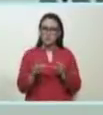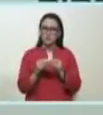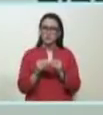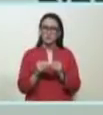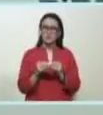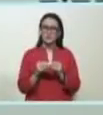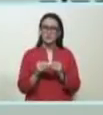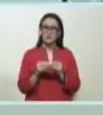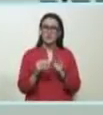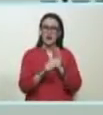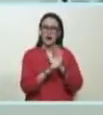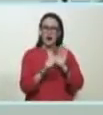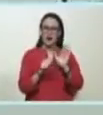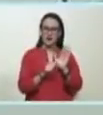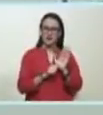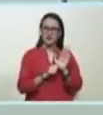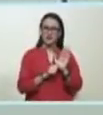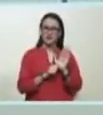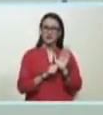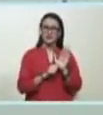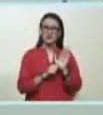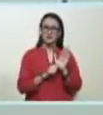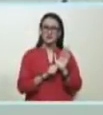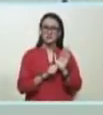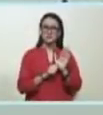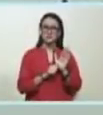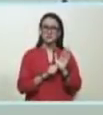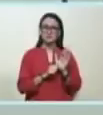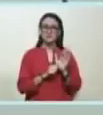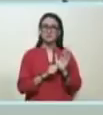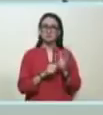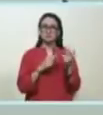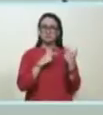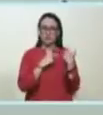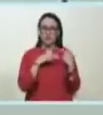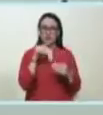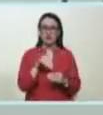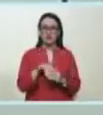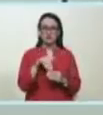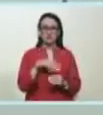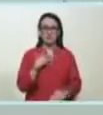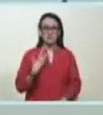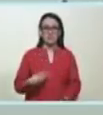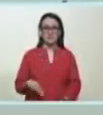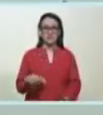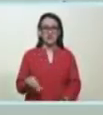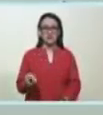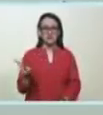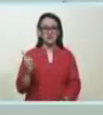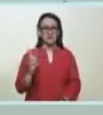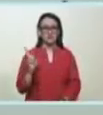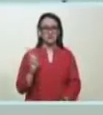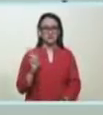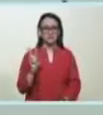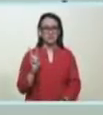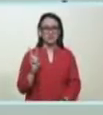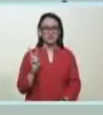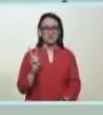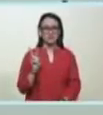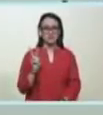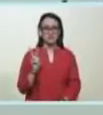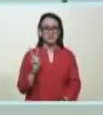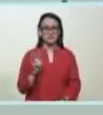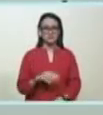Totalización las actas de escrutinio correspondientes a la elección de presidente de la República Bolivariana de